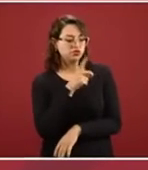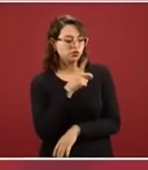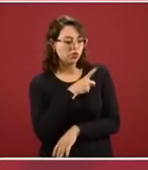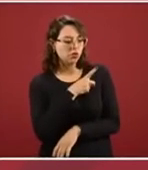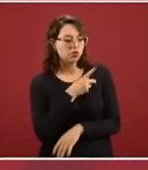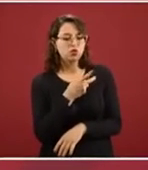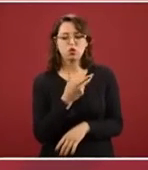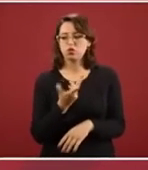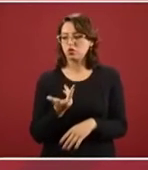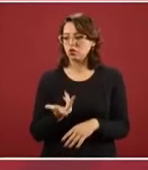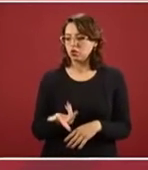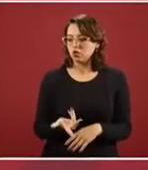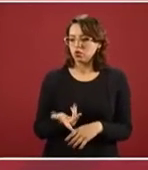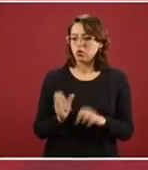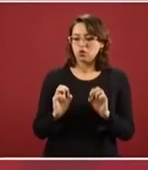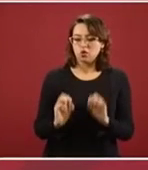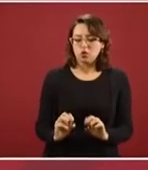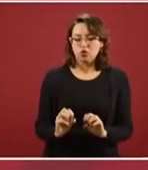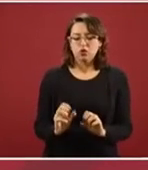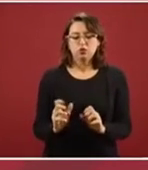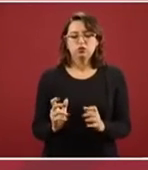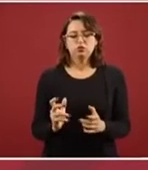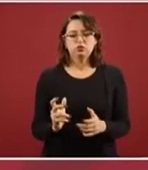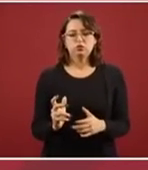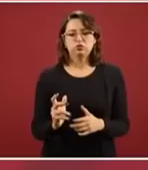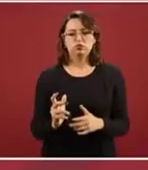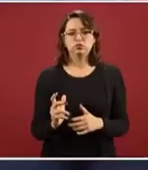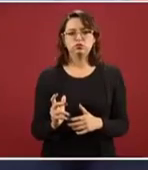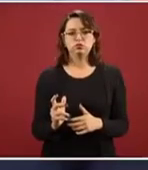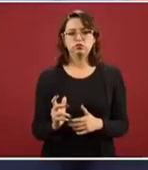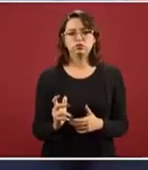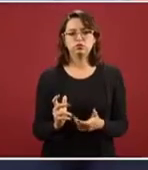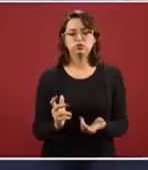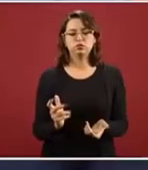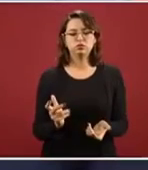si tenía